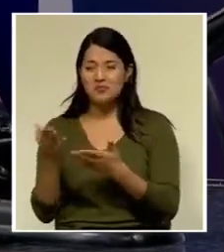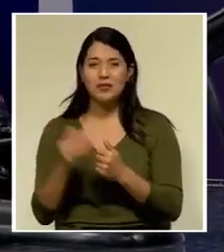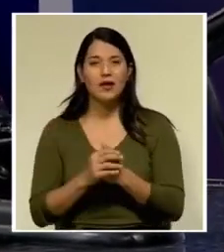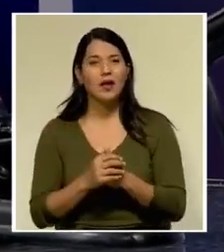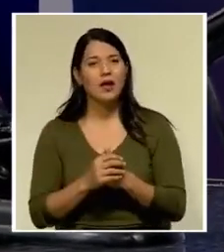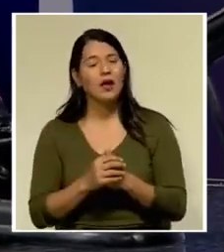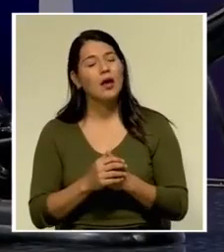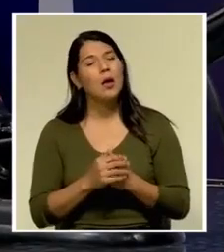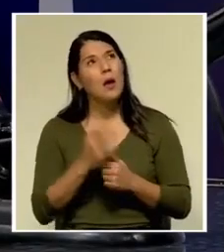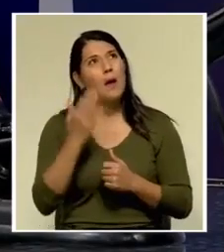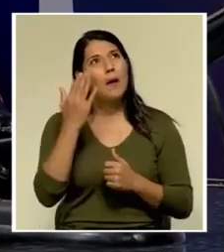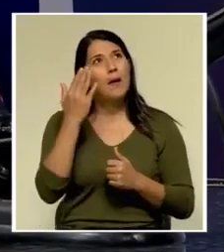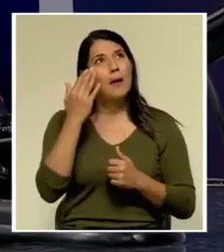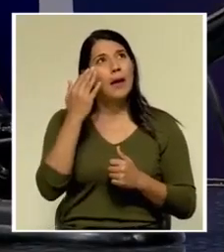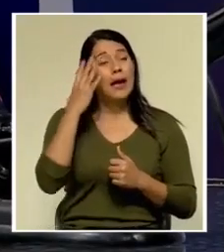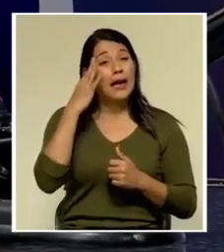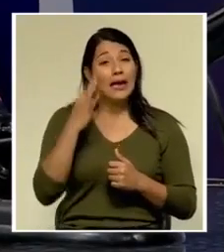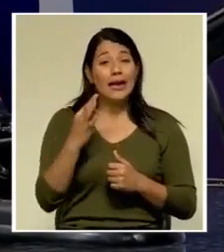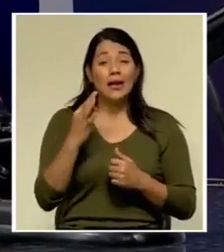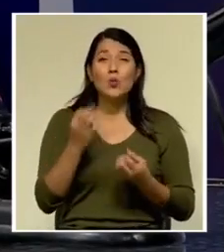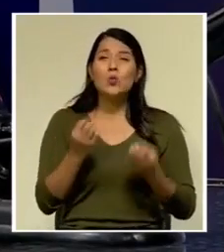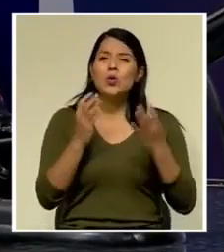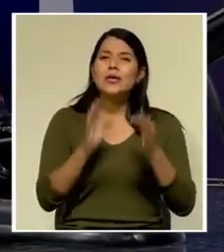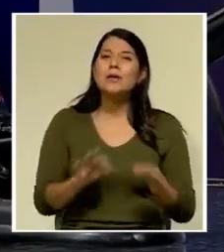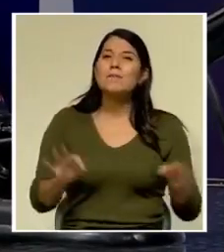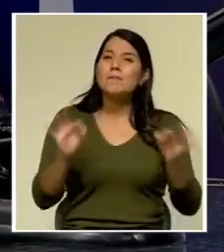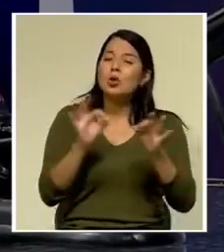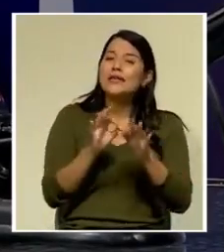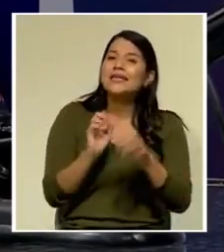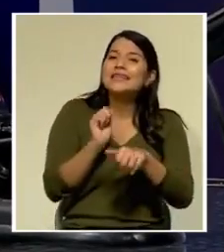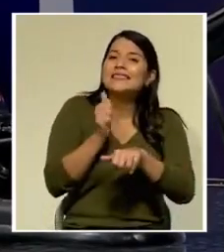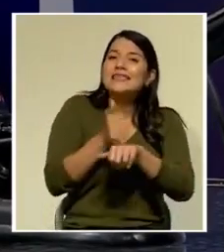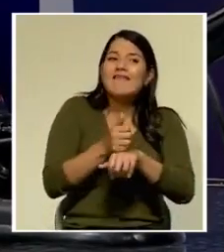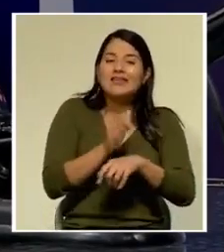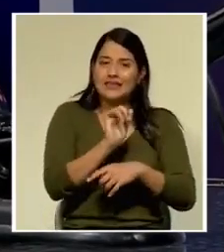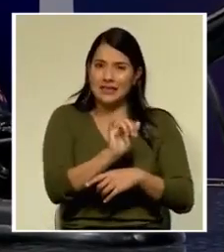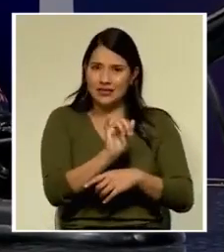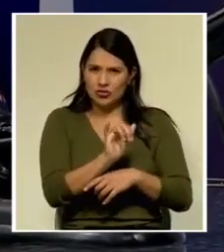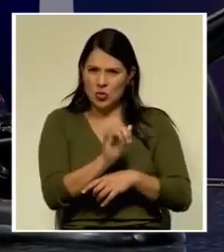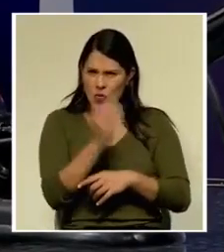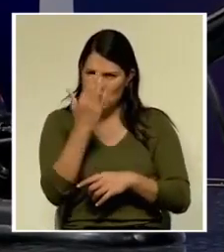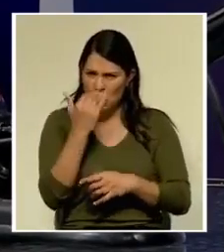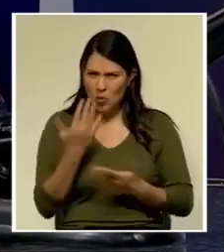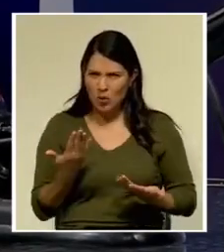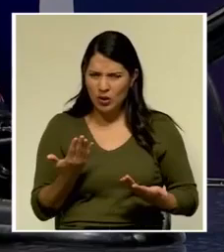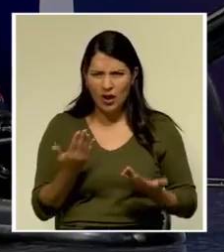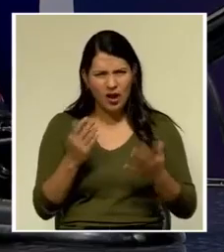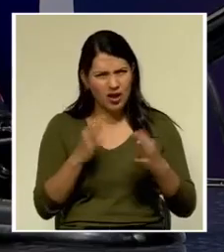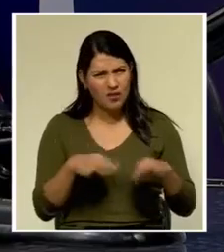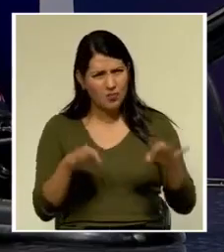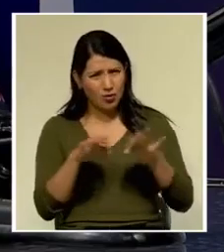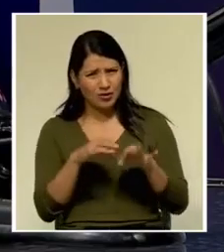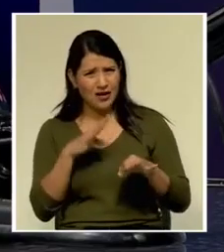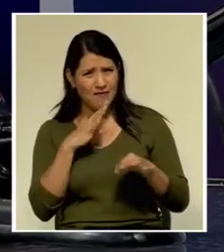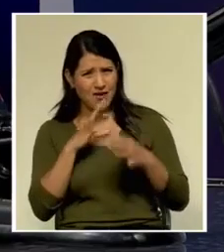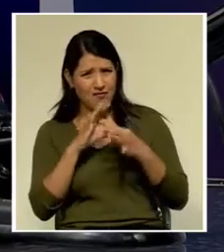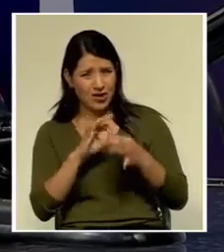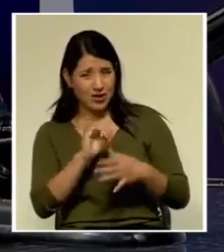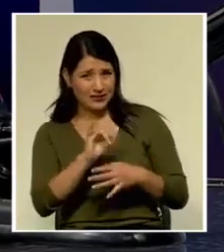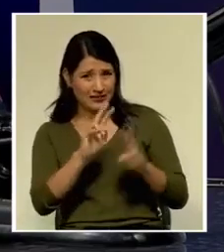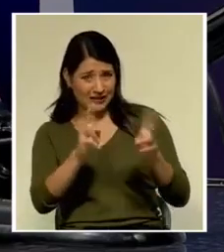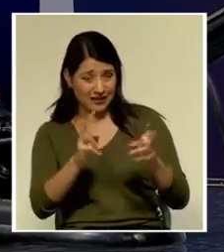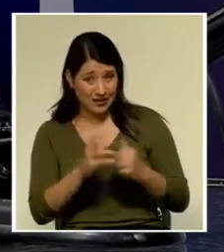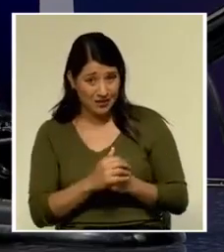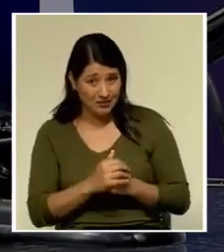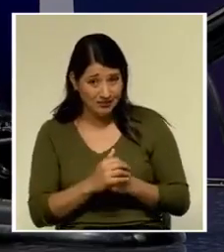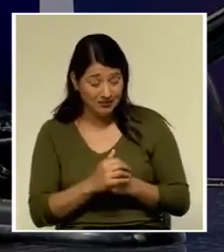vez vale la pena establecer eso de entrada. ¿Por qué es pertinente hablar de este tema? ¿Este no es